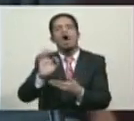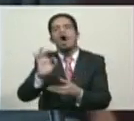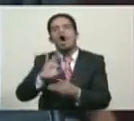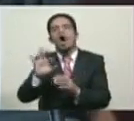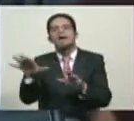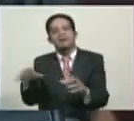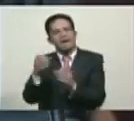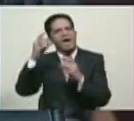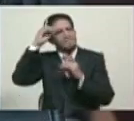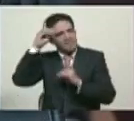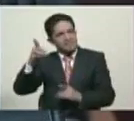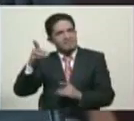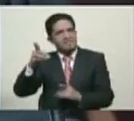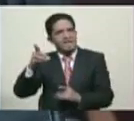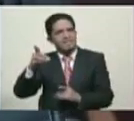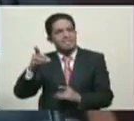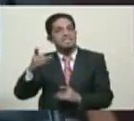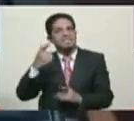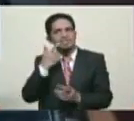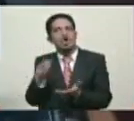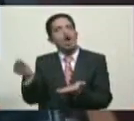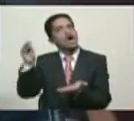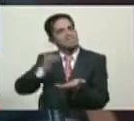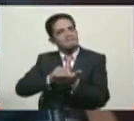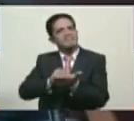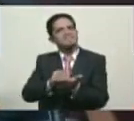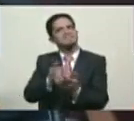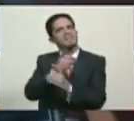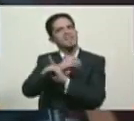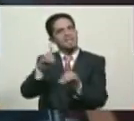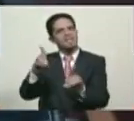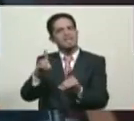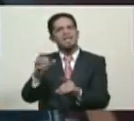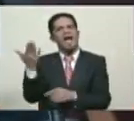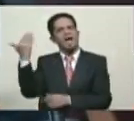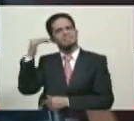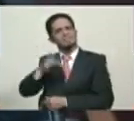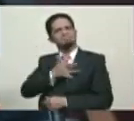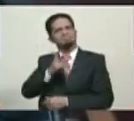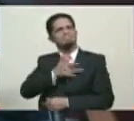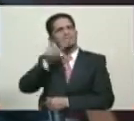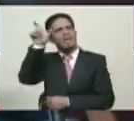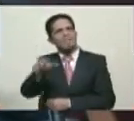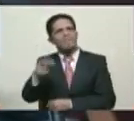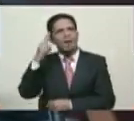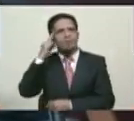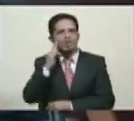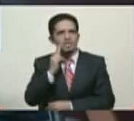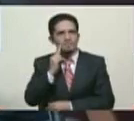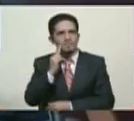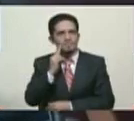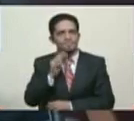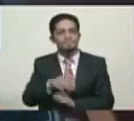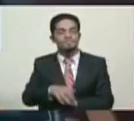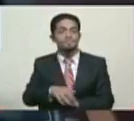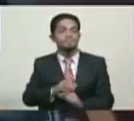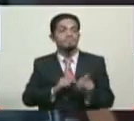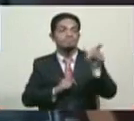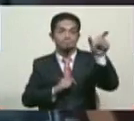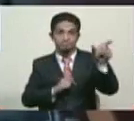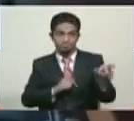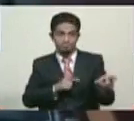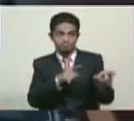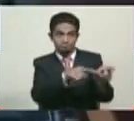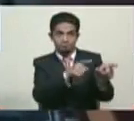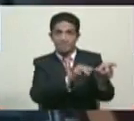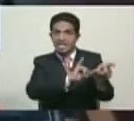dignidad nacional y retomaba las banderas de libertad inspiradas por Simón Bolívar. Fue ese alférez, hecho comandante y